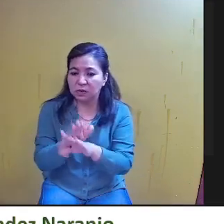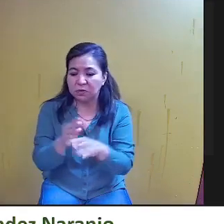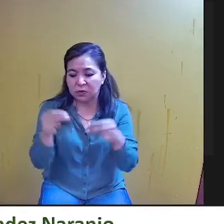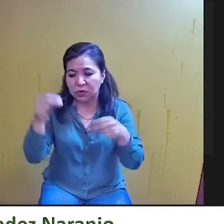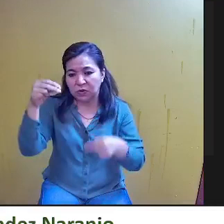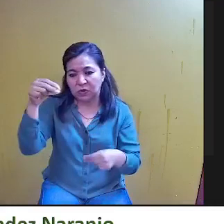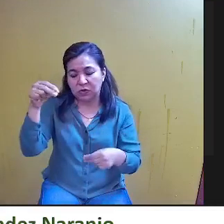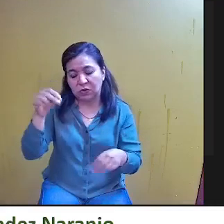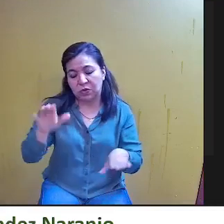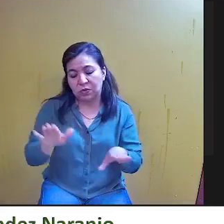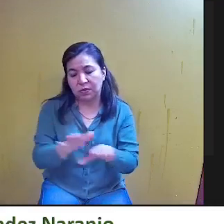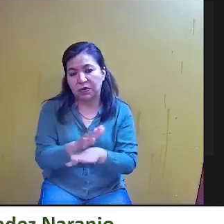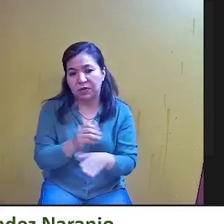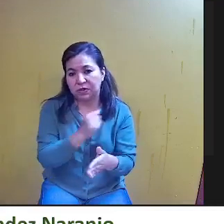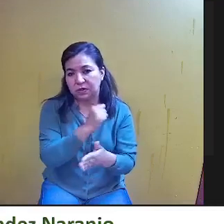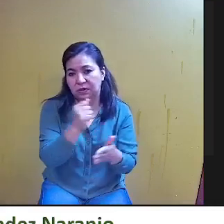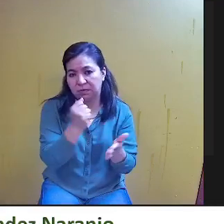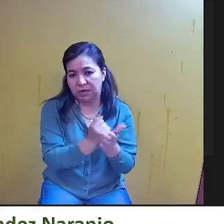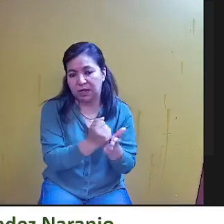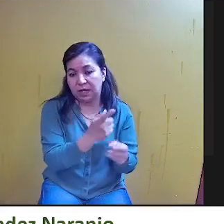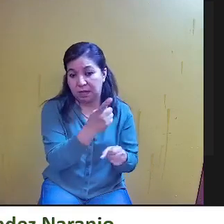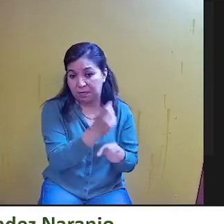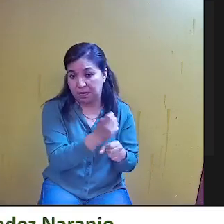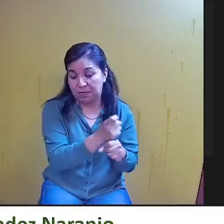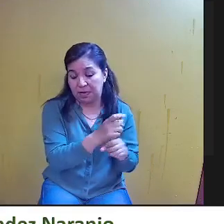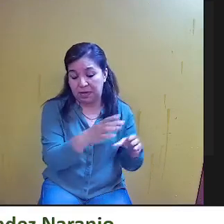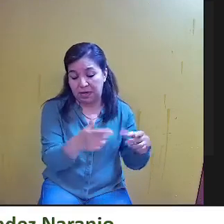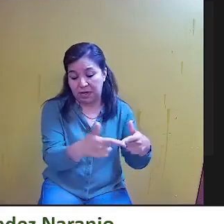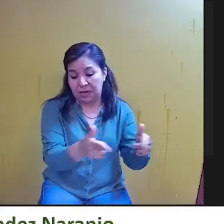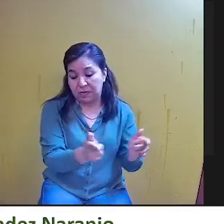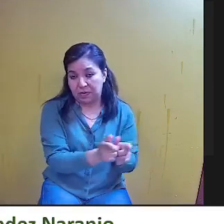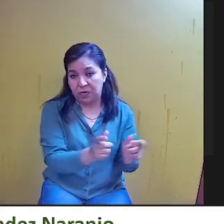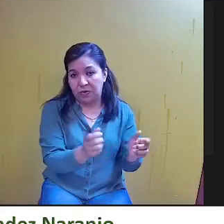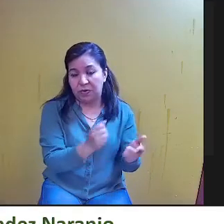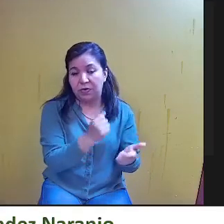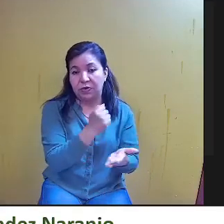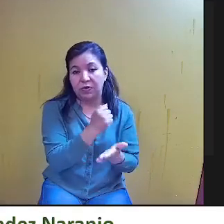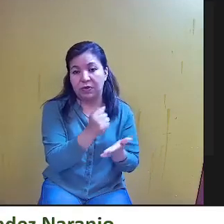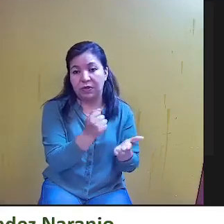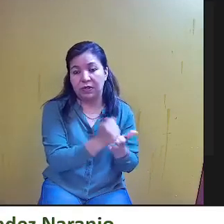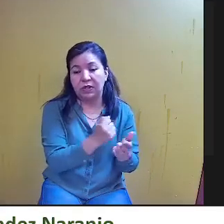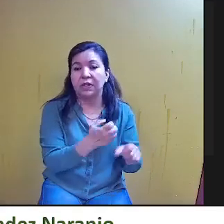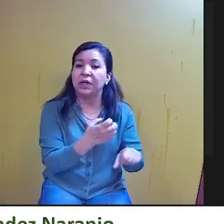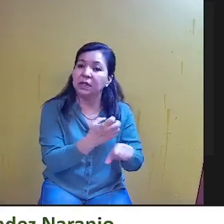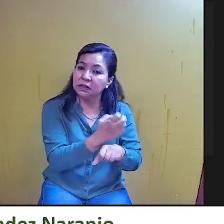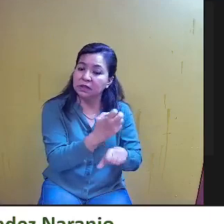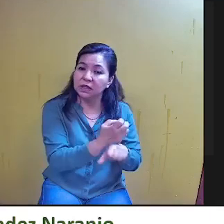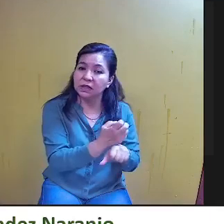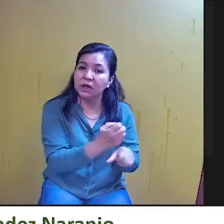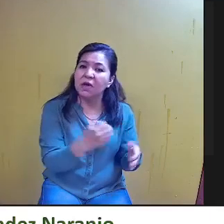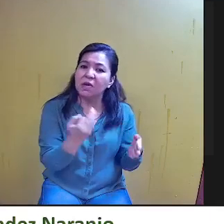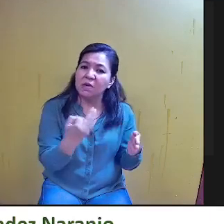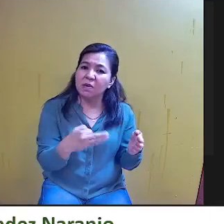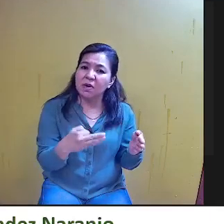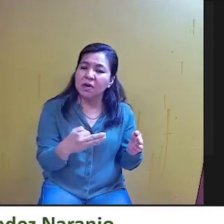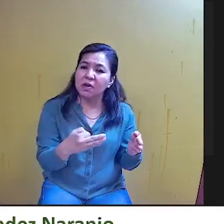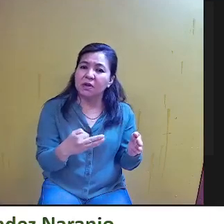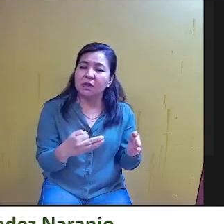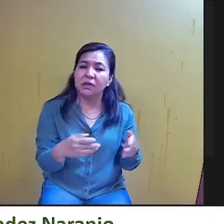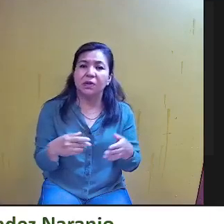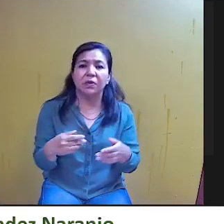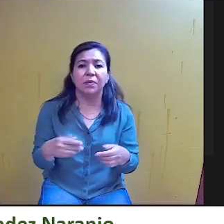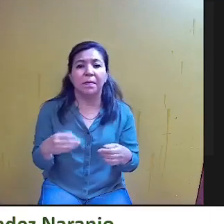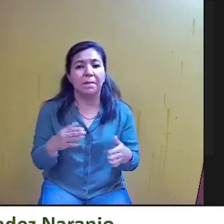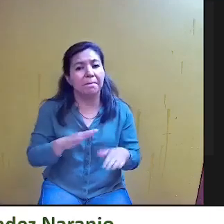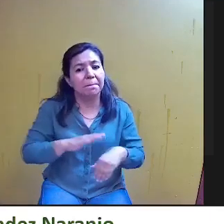básicos aprobados en la primera sesión ordinaria de la Asamblea Política Estatal, faltando a su deber de realizar un puntual análisis